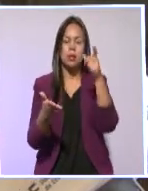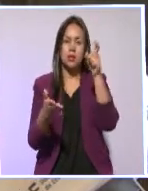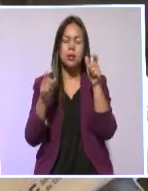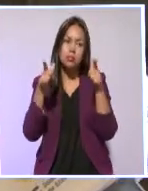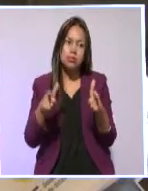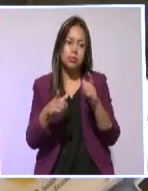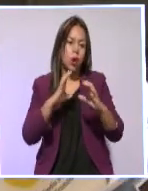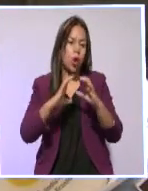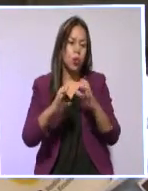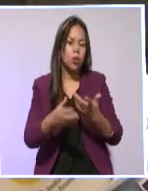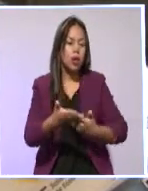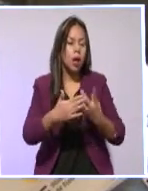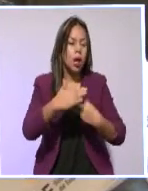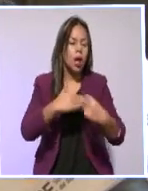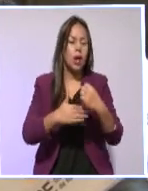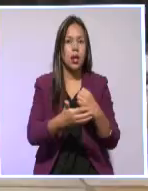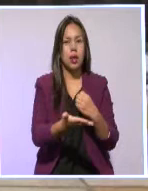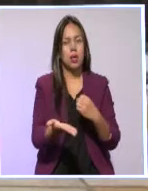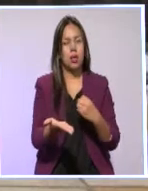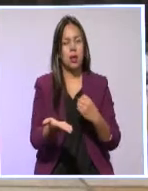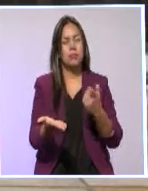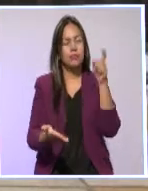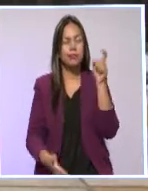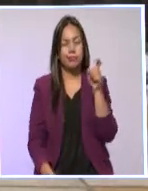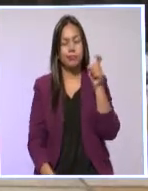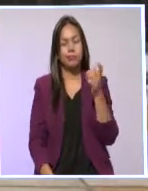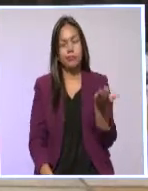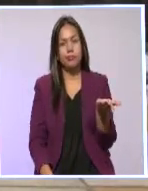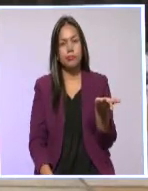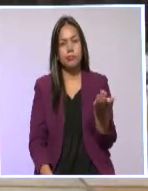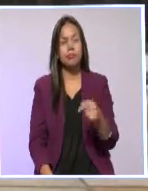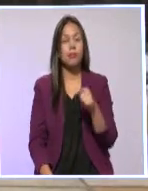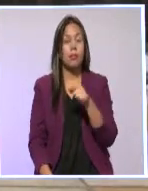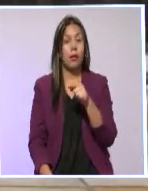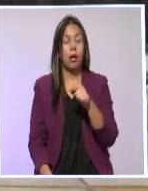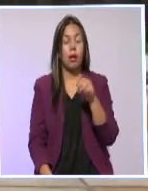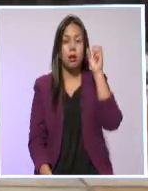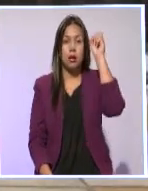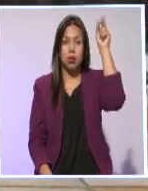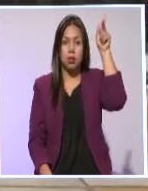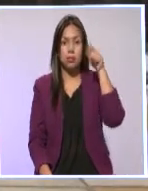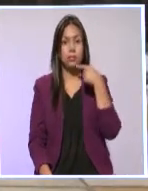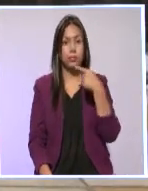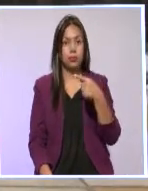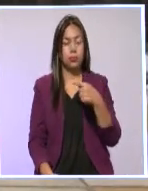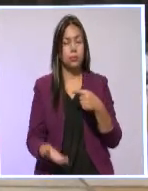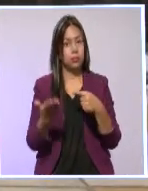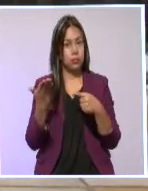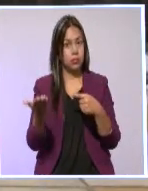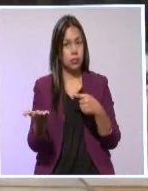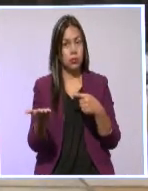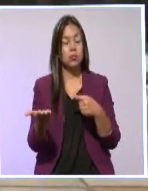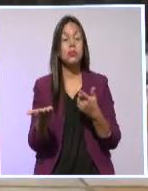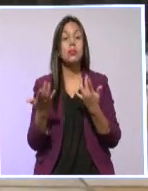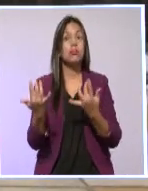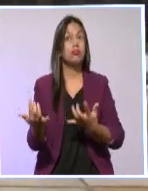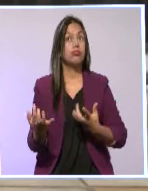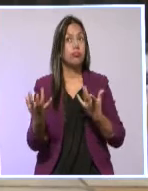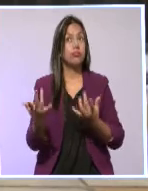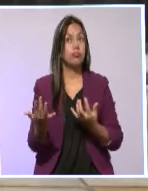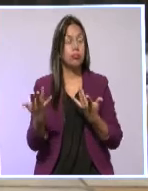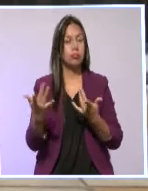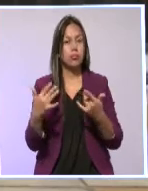las decisiones y las que tienen que tomarse. Con estos criterios, la Comisión de Justicia y Estructura del Estado se apresta ya